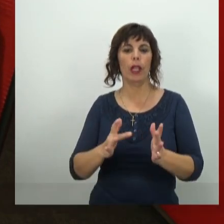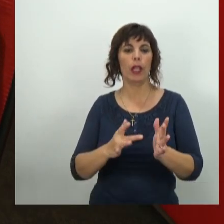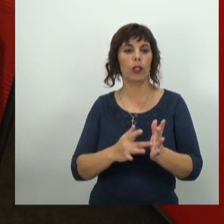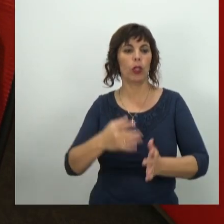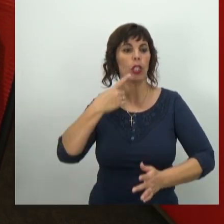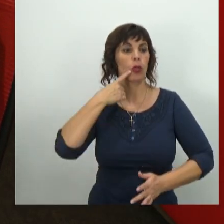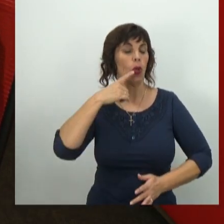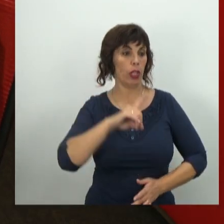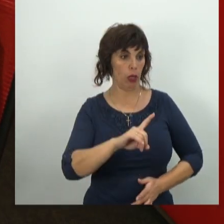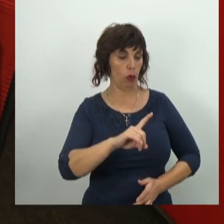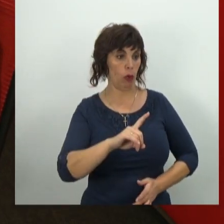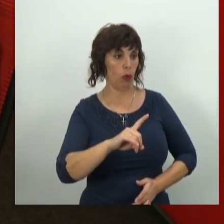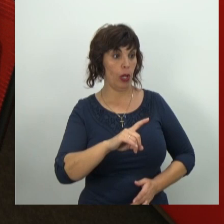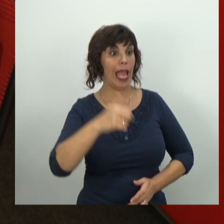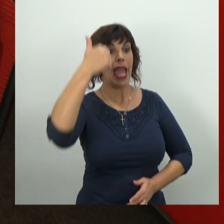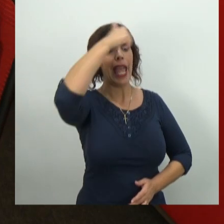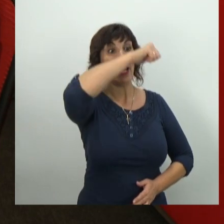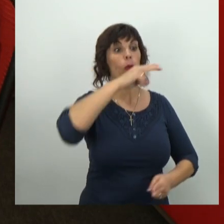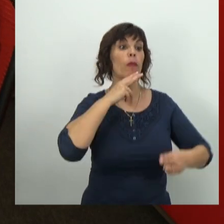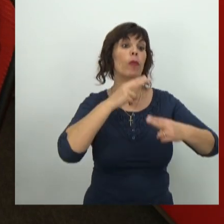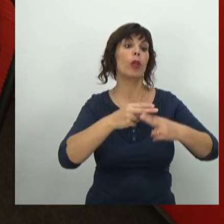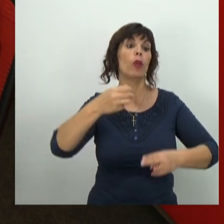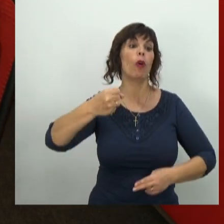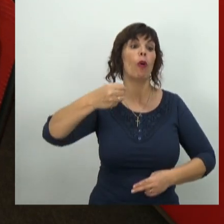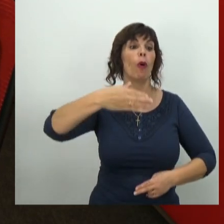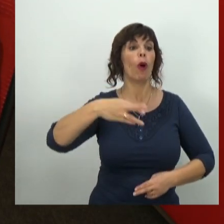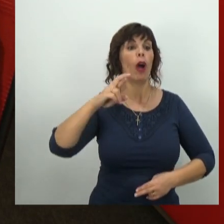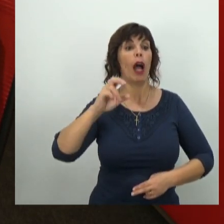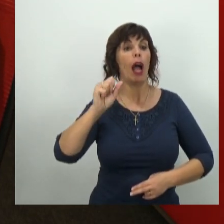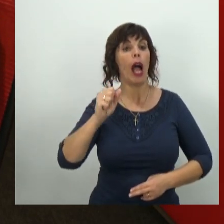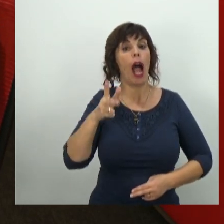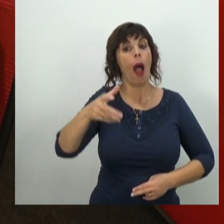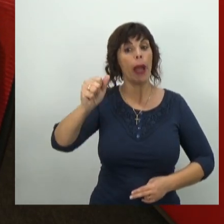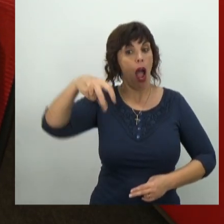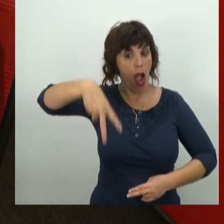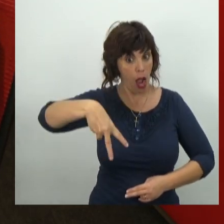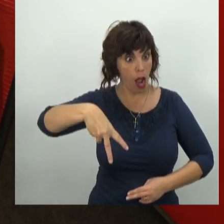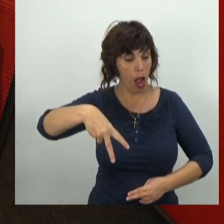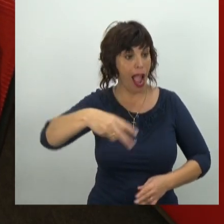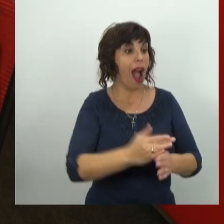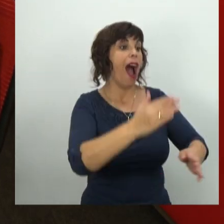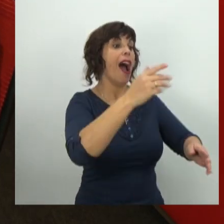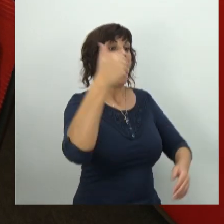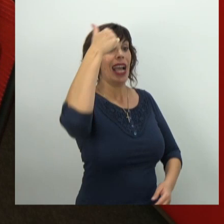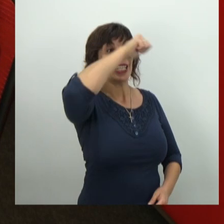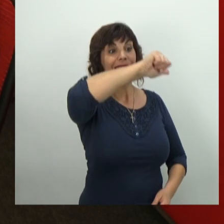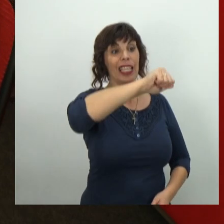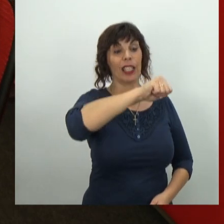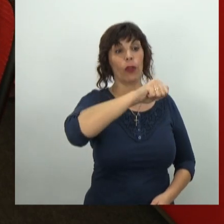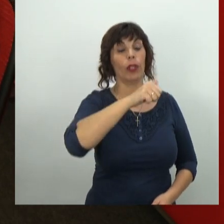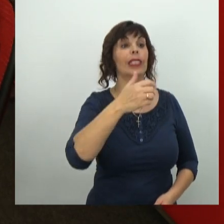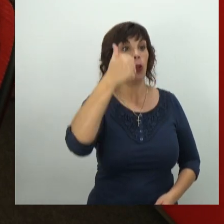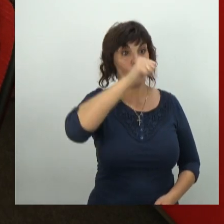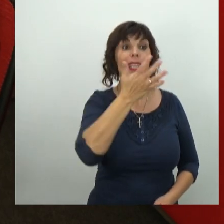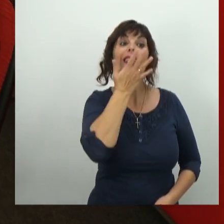Abraham, yo soy, ego emi, en griego Yahvé, en